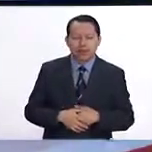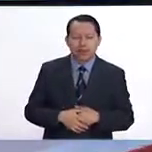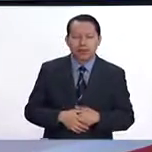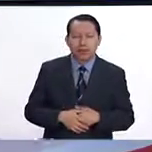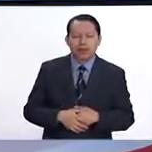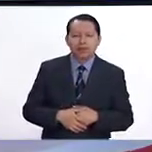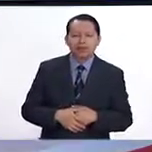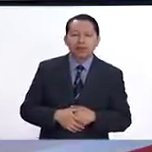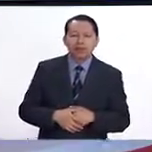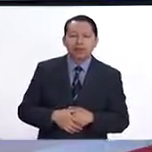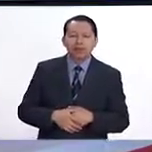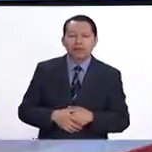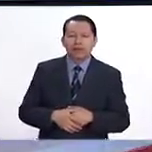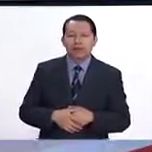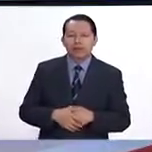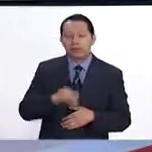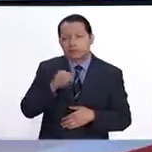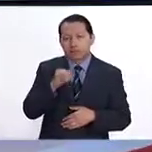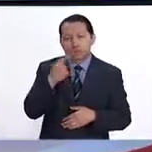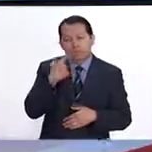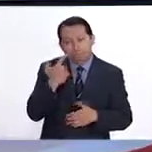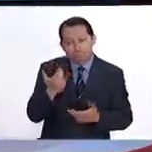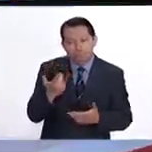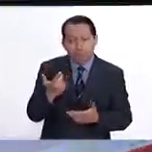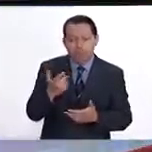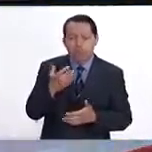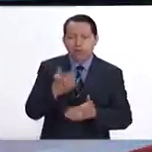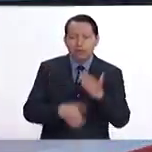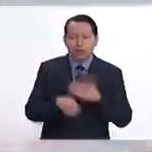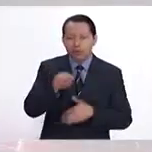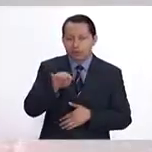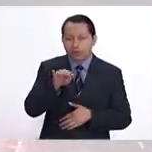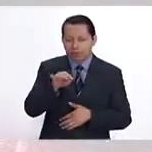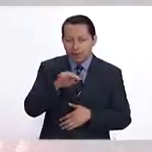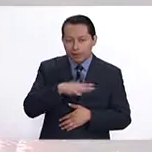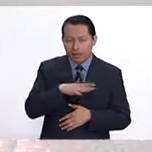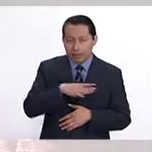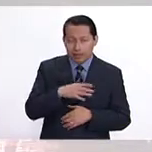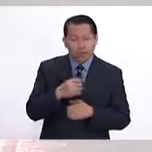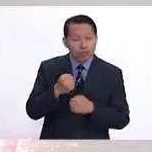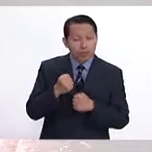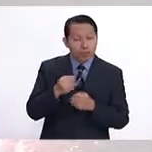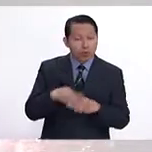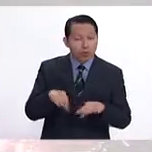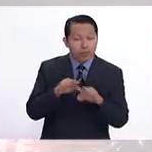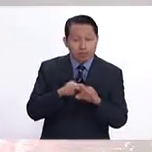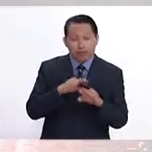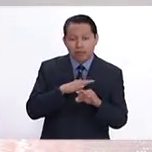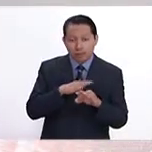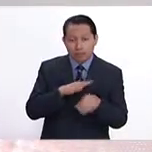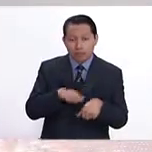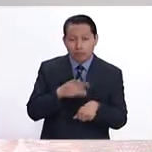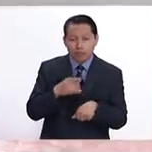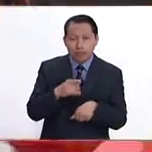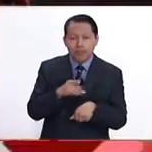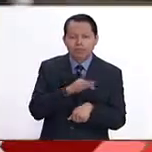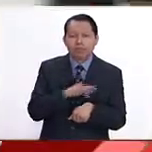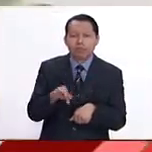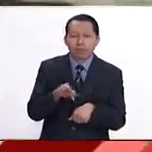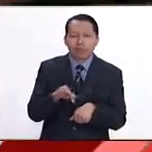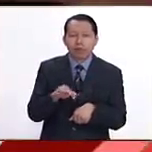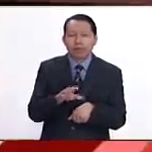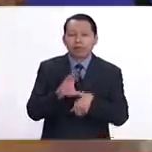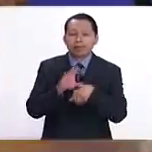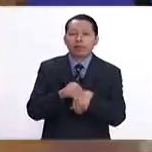Sí, mira, el capítulo 19 es muy importante porque permite a